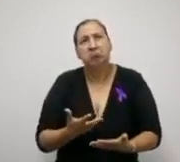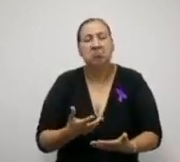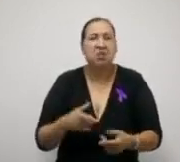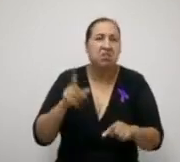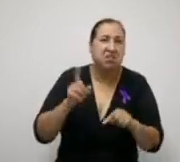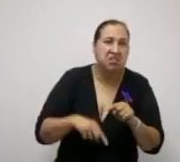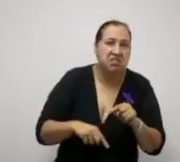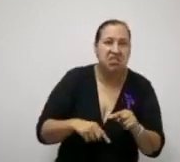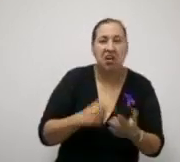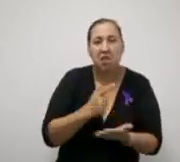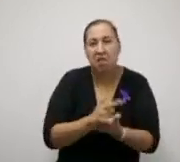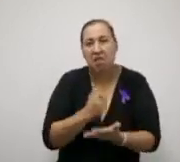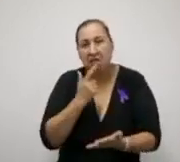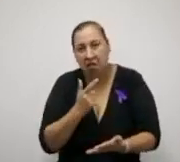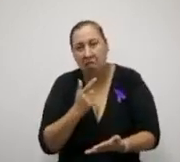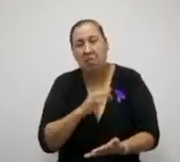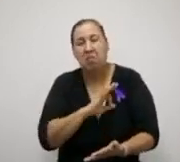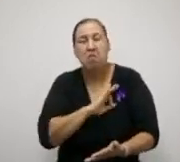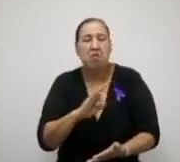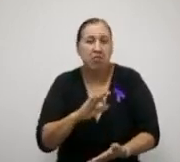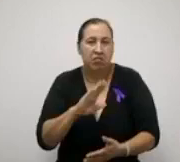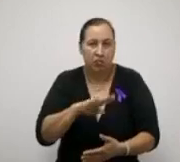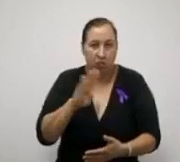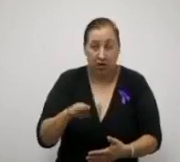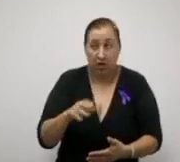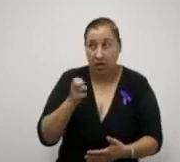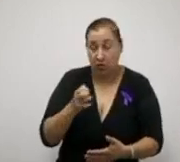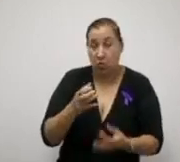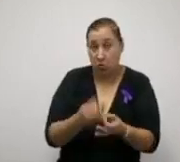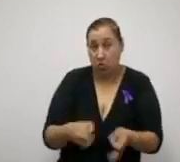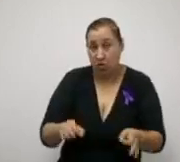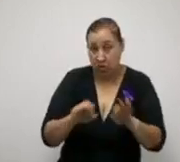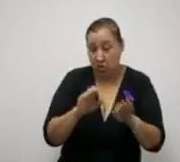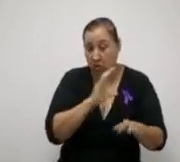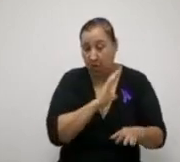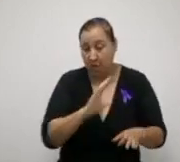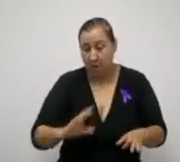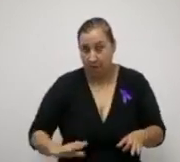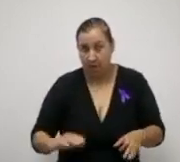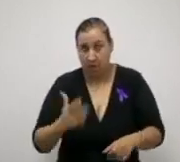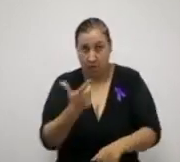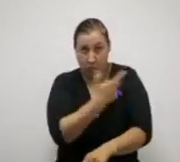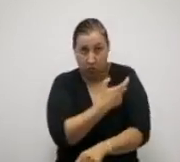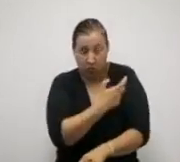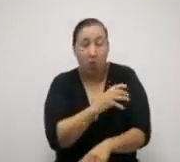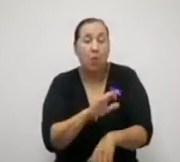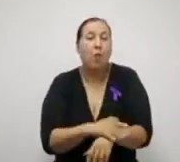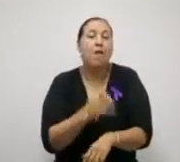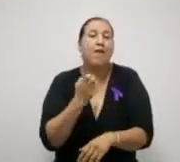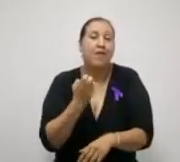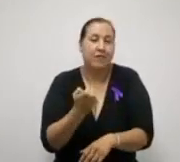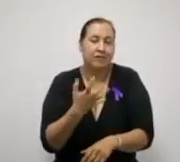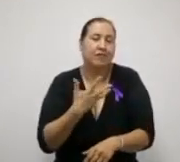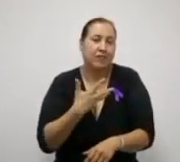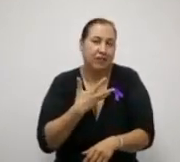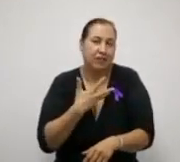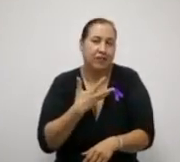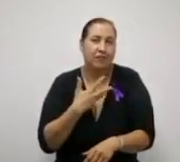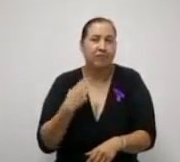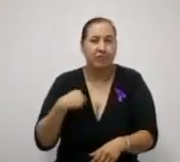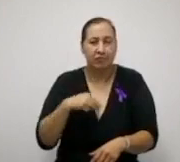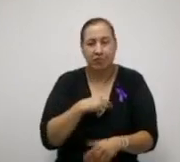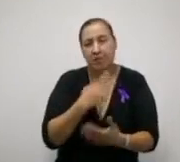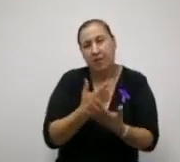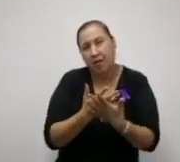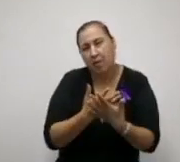desenlace fatal. Eso es lo que nosotros buscamos con las campañas de vacunación y lo que nosotros esperamos al momento de hacer